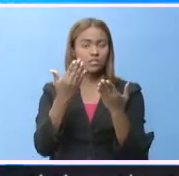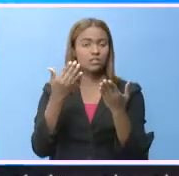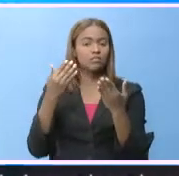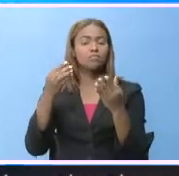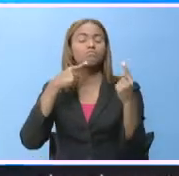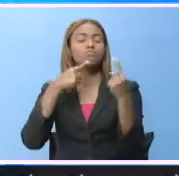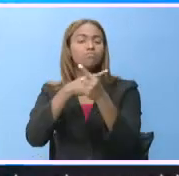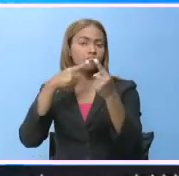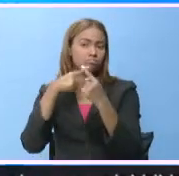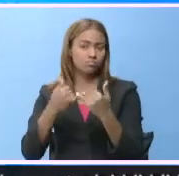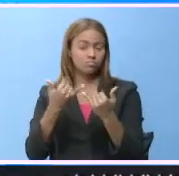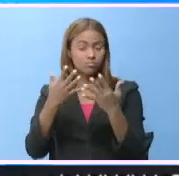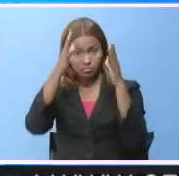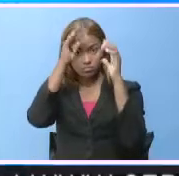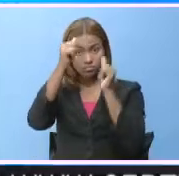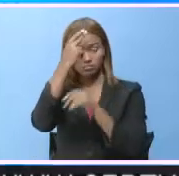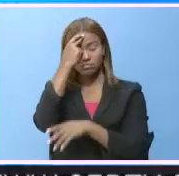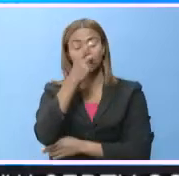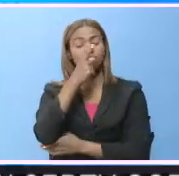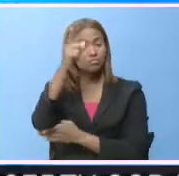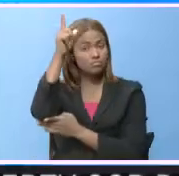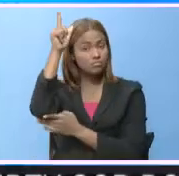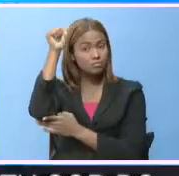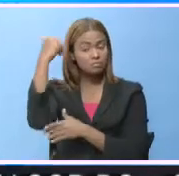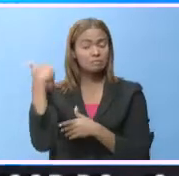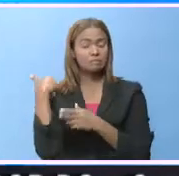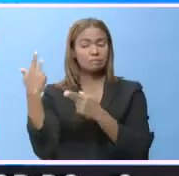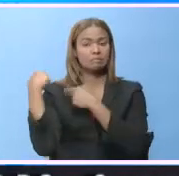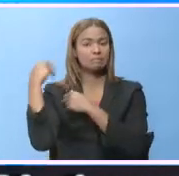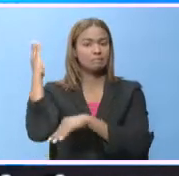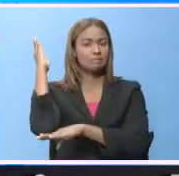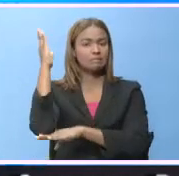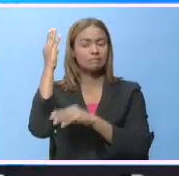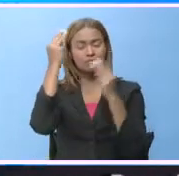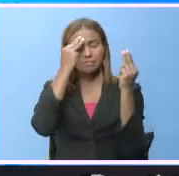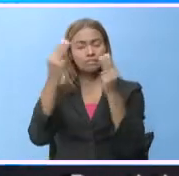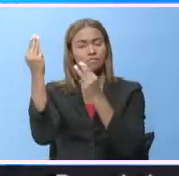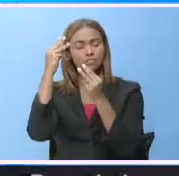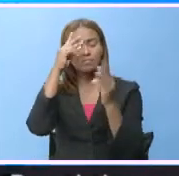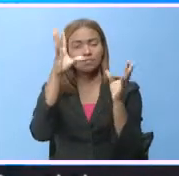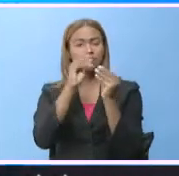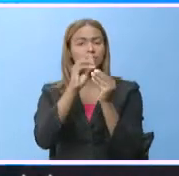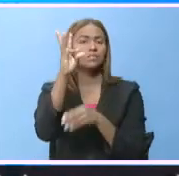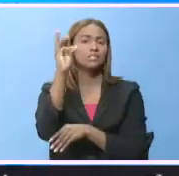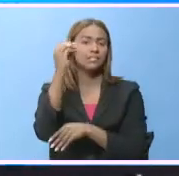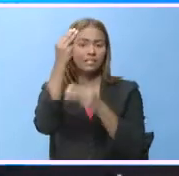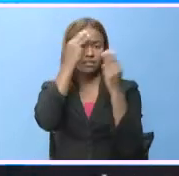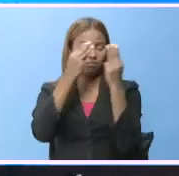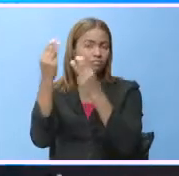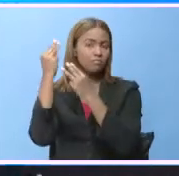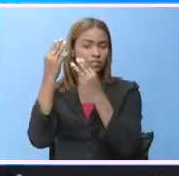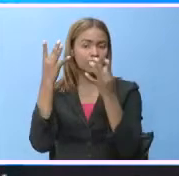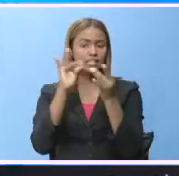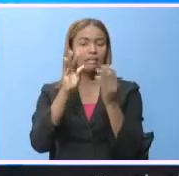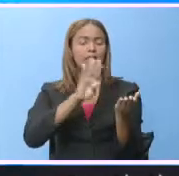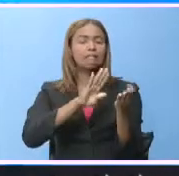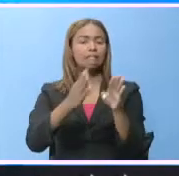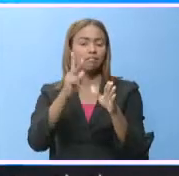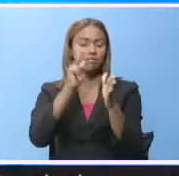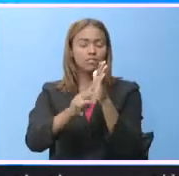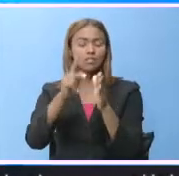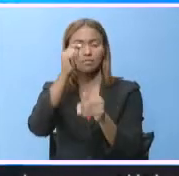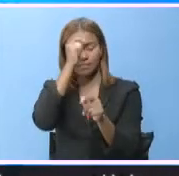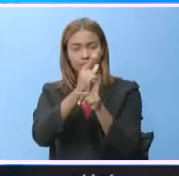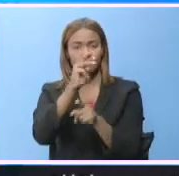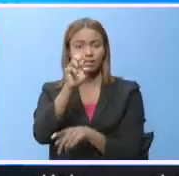jornada informativa. Y es que el presidente de la República, Luis Abinader, encabezó el acto de conmemoración del 60 aniversario. 60 aniversario del asesinato de las hermanas